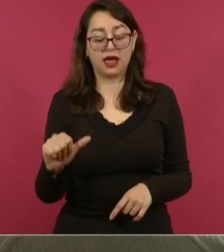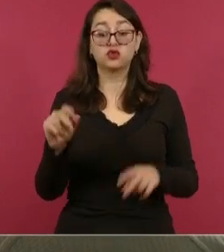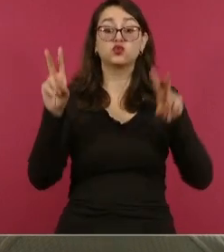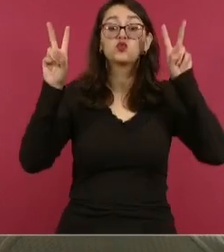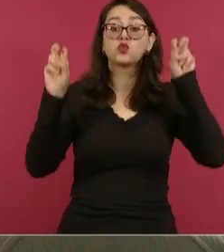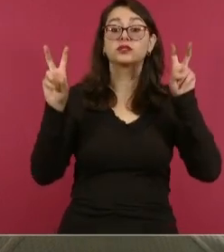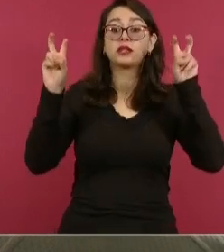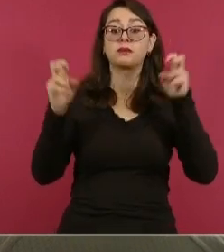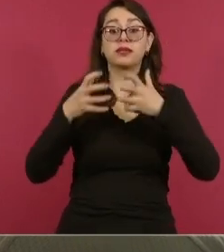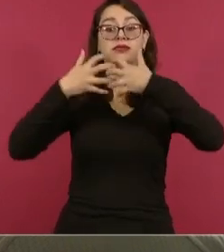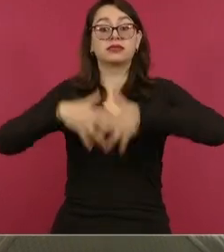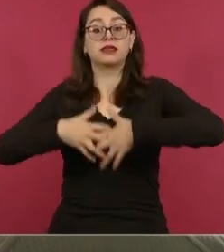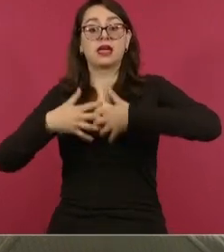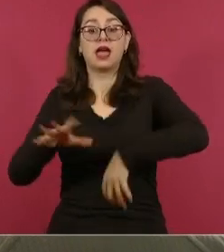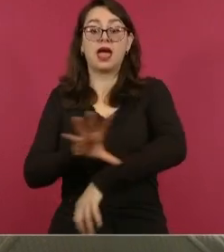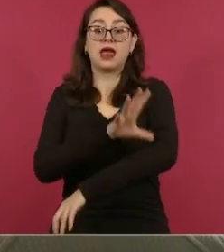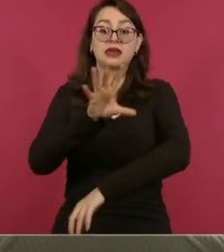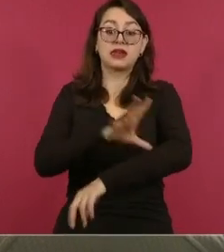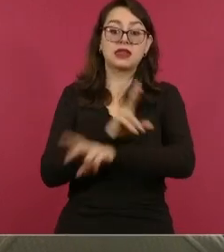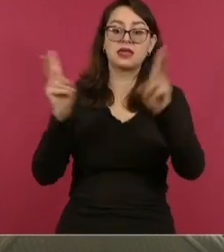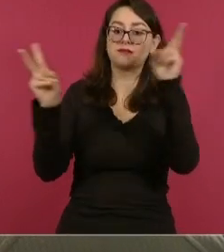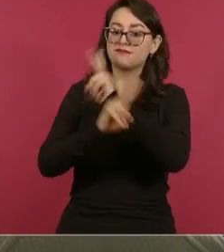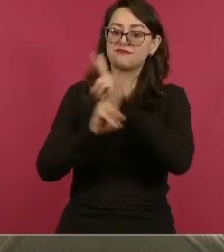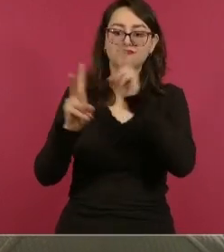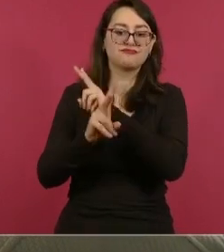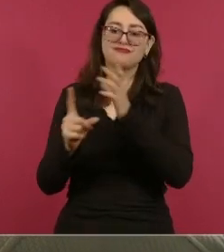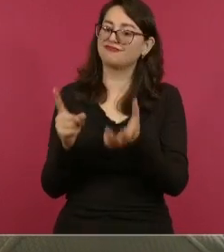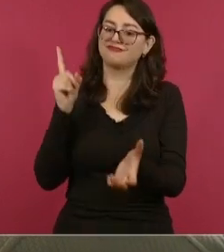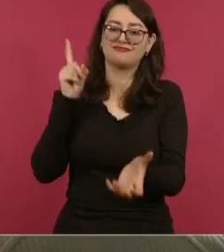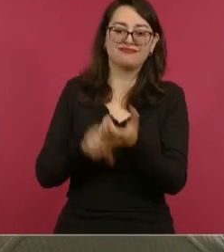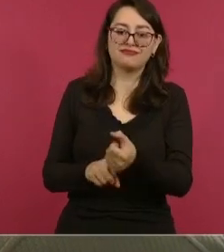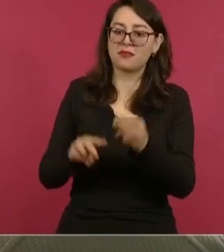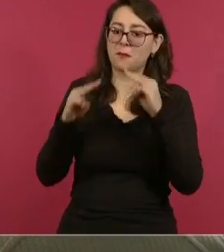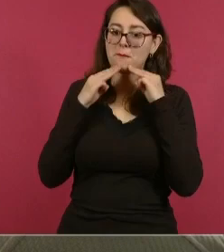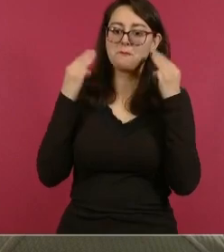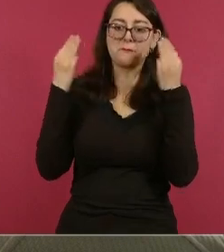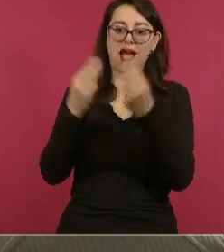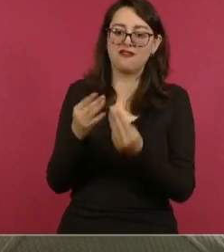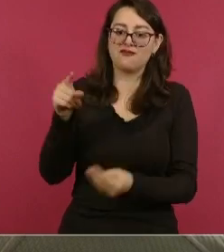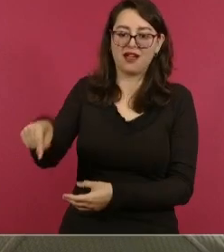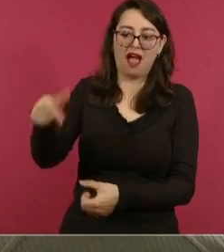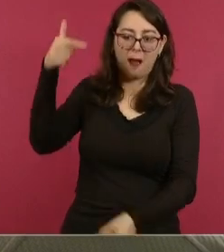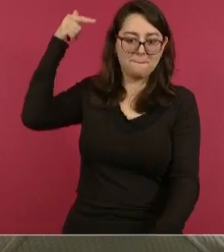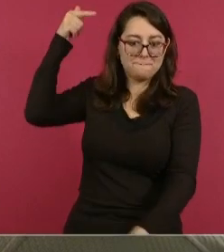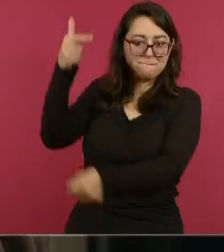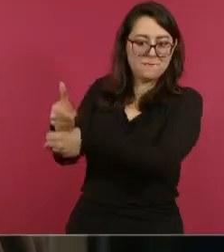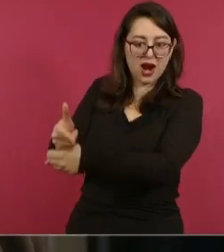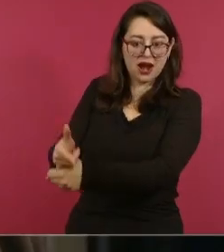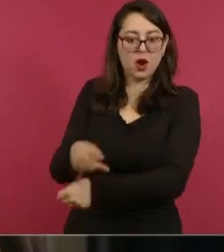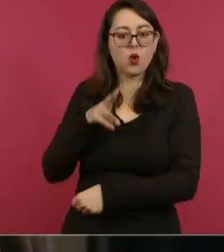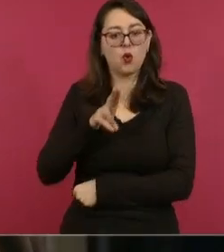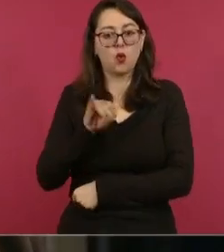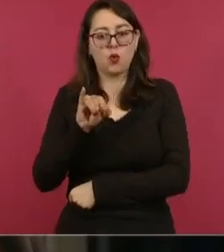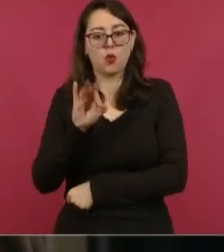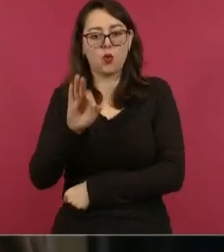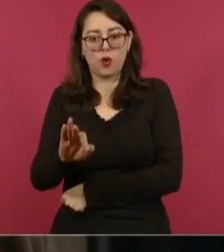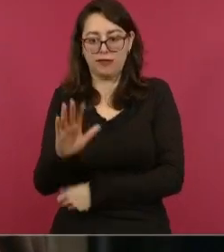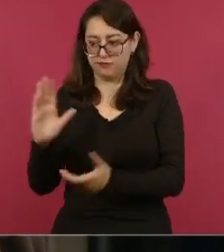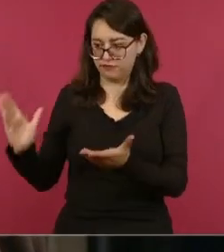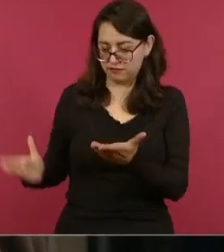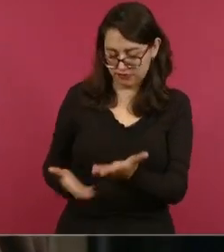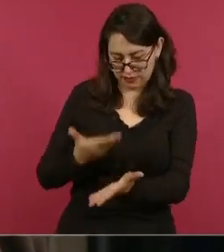eólica, asociándose con una empresa llamada Acciona. Son datos obtenidos de la UIF.